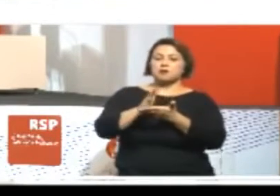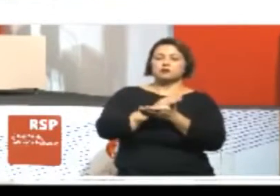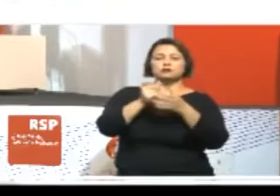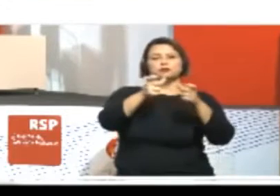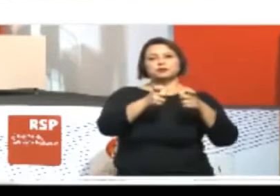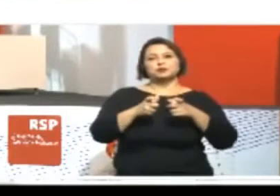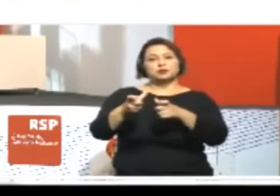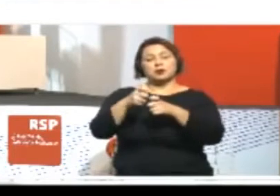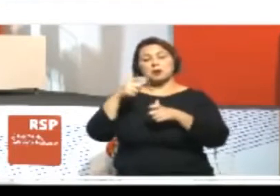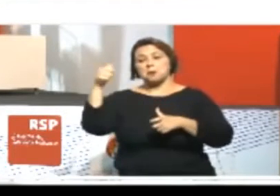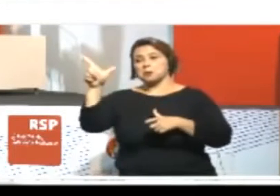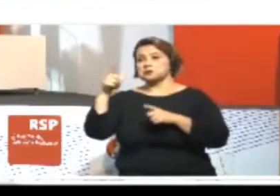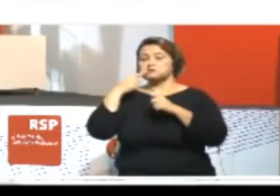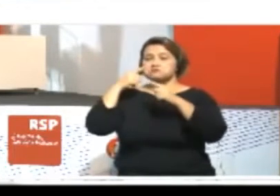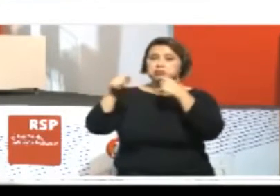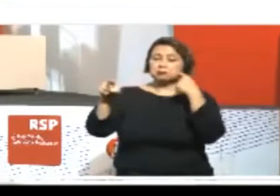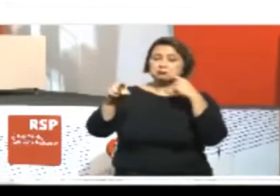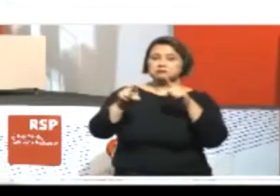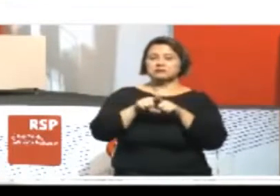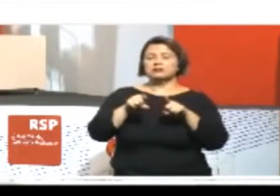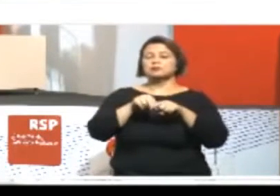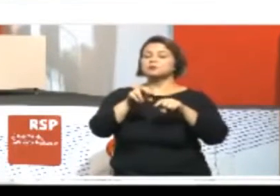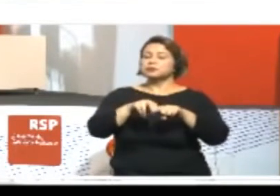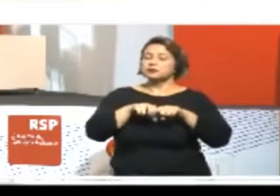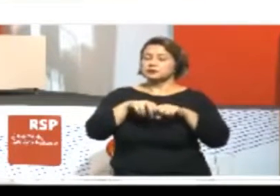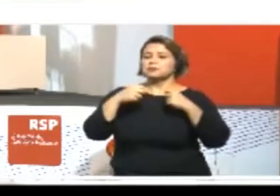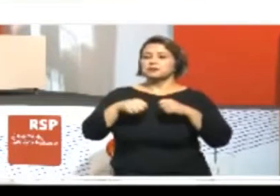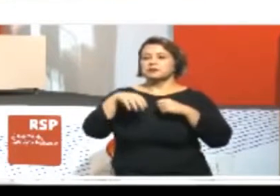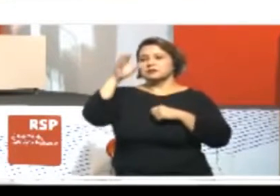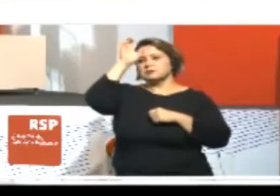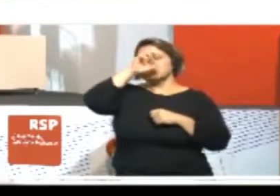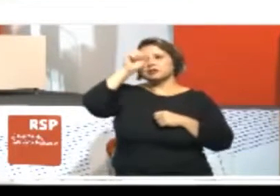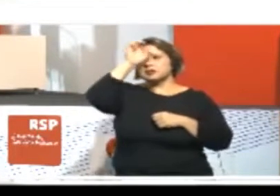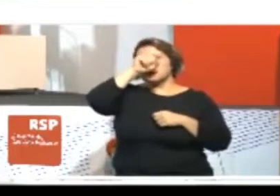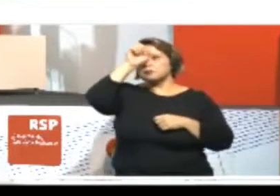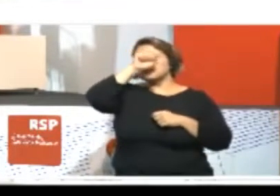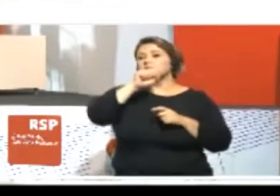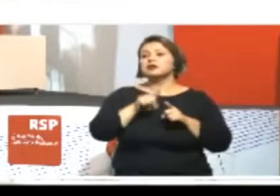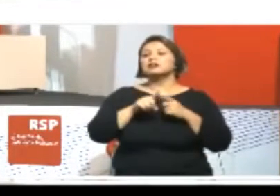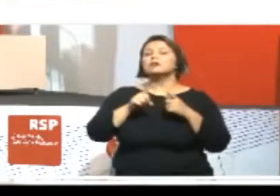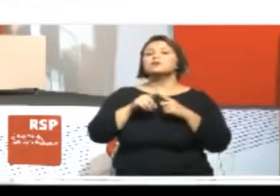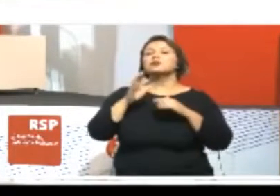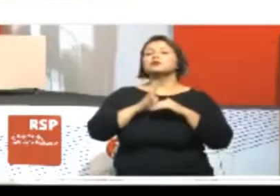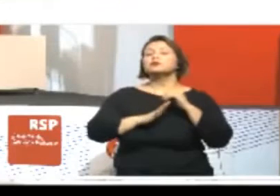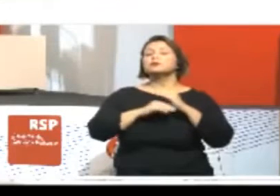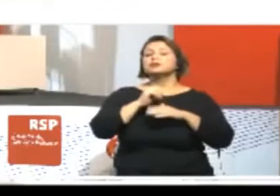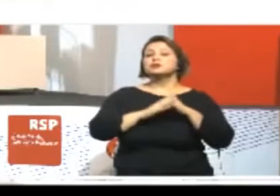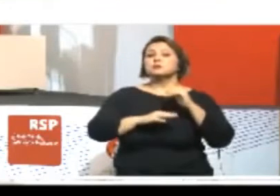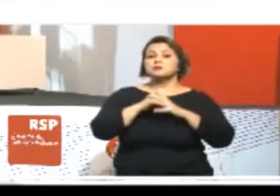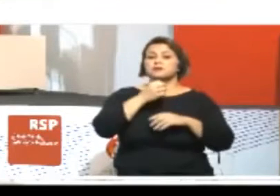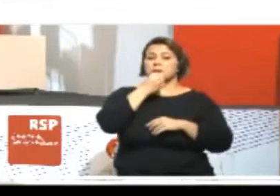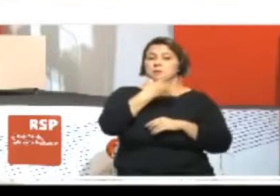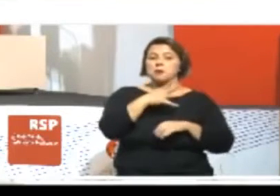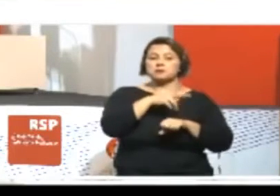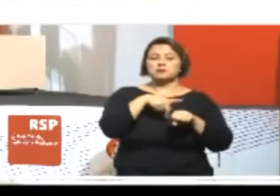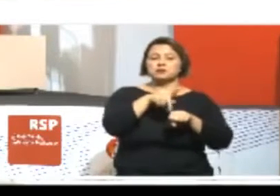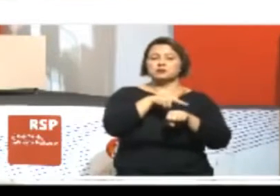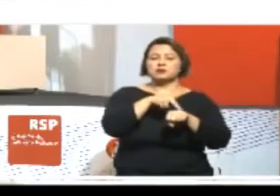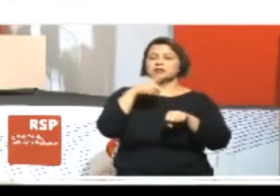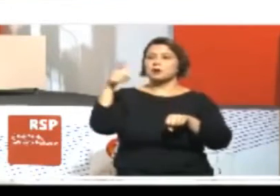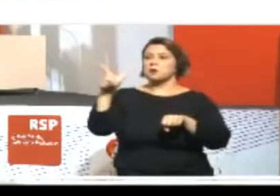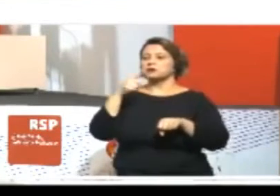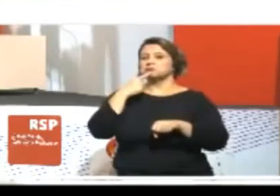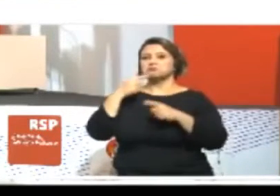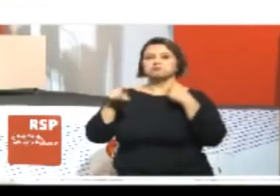en otras. Entonces, tenemos que aprender por eso, porque una práctica funciona bien en un país y no en otro. ¿A qué